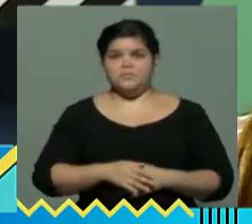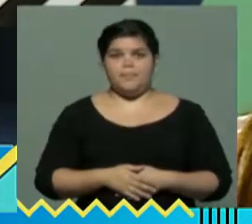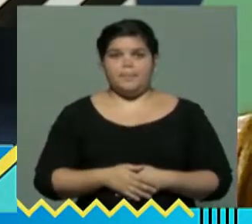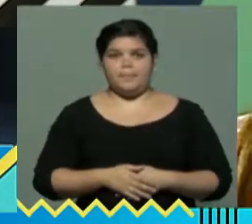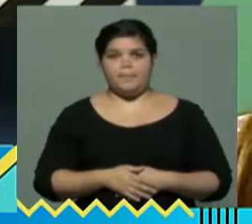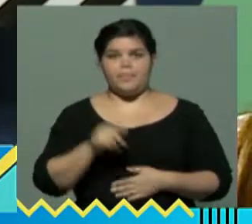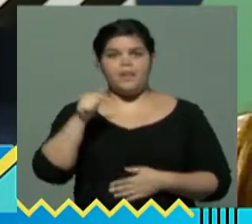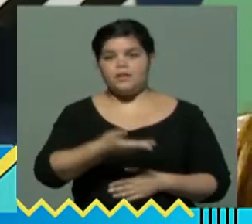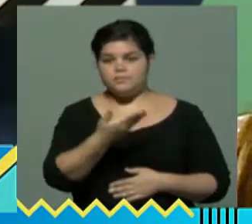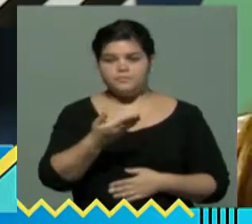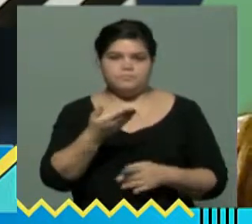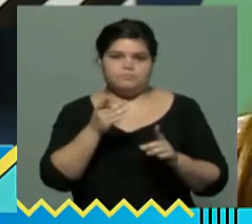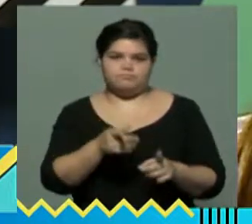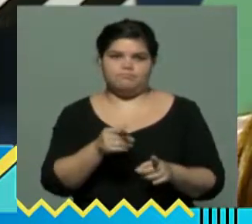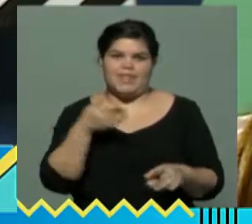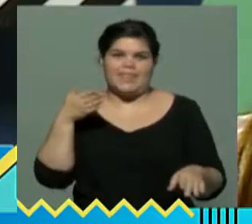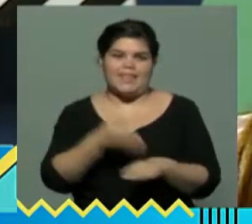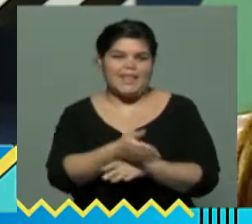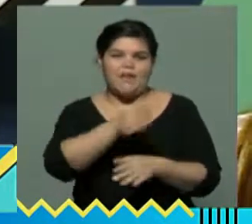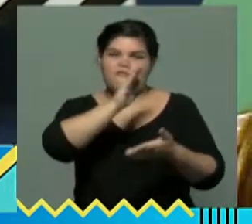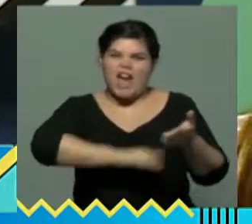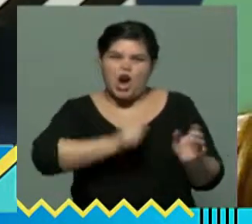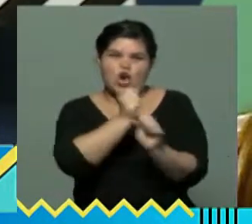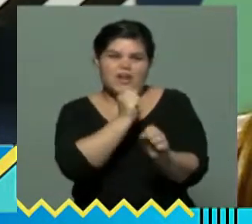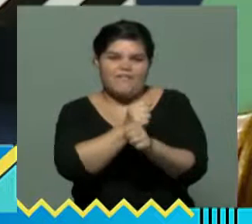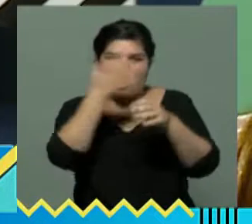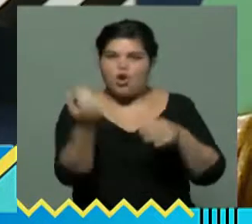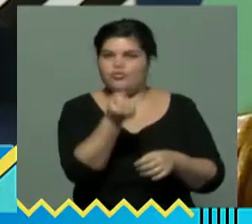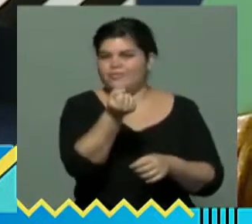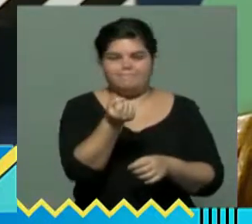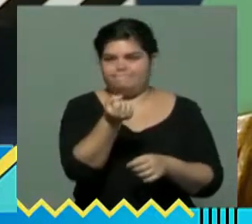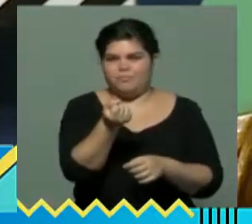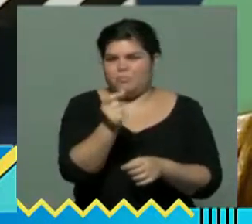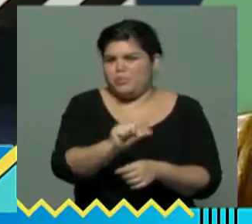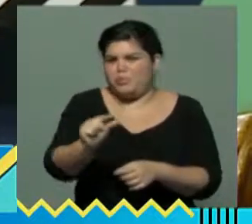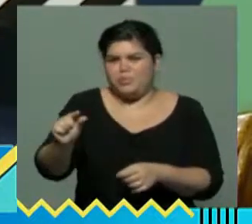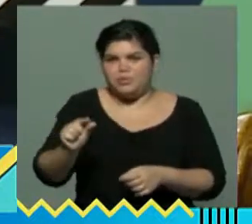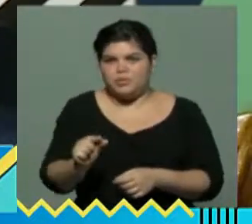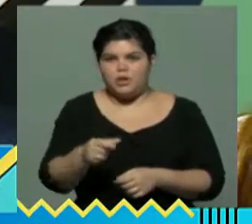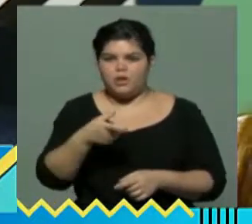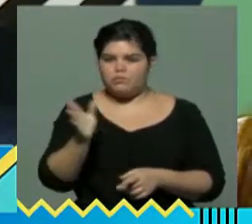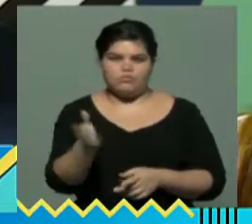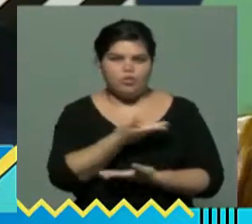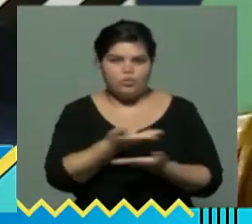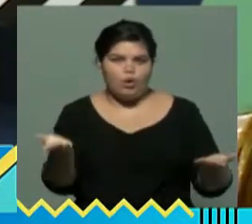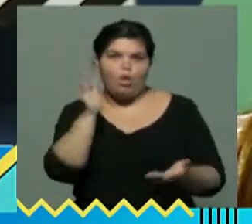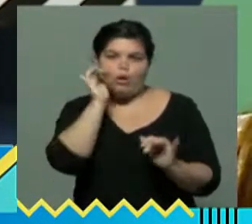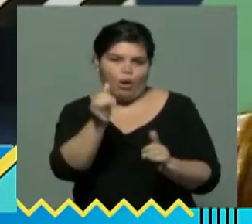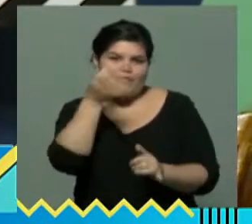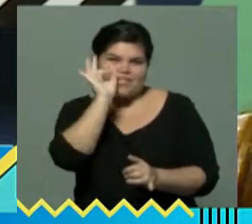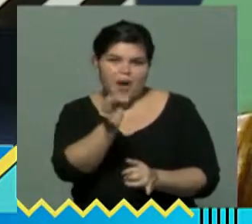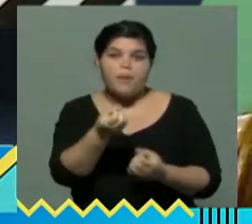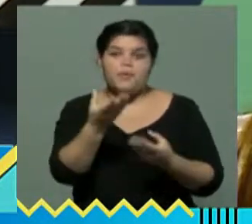por arriba de cualquier posibilidad de entrar al trabajo en blanco. Cualquiera que sea joven lo sabe porque es un trabajo joven,